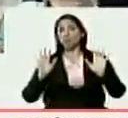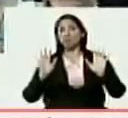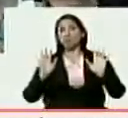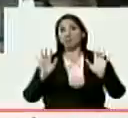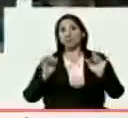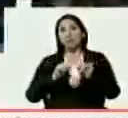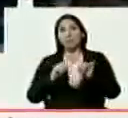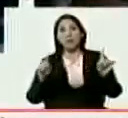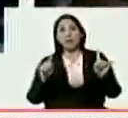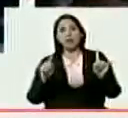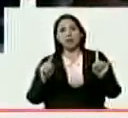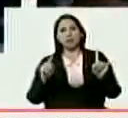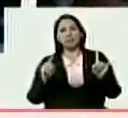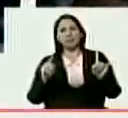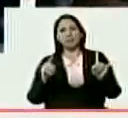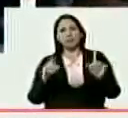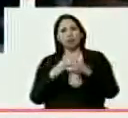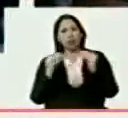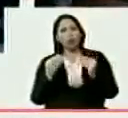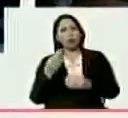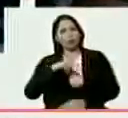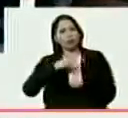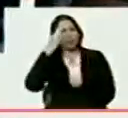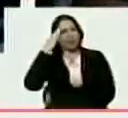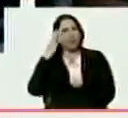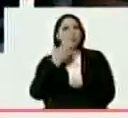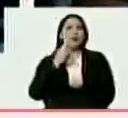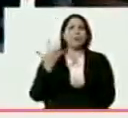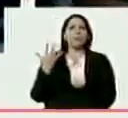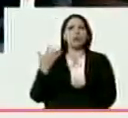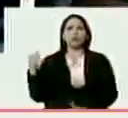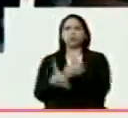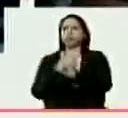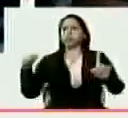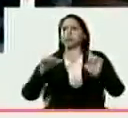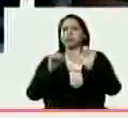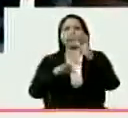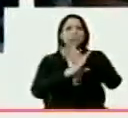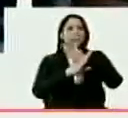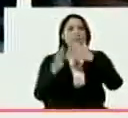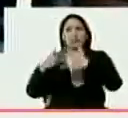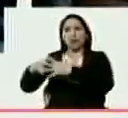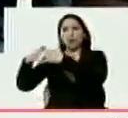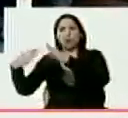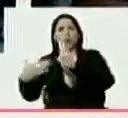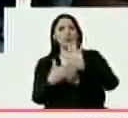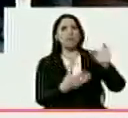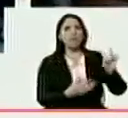Todo así lo configuraba, con una agresión permanente desde Estados Unidos.